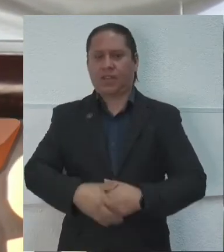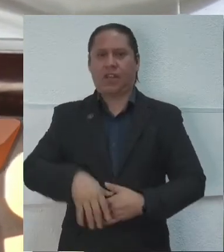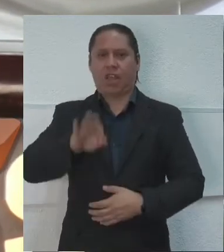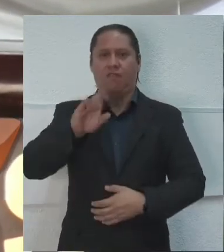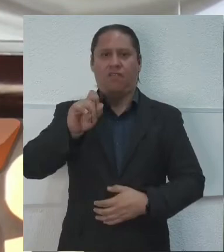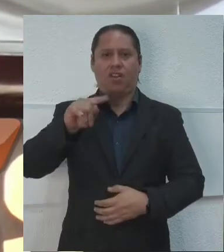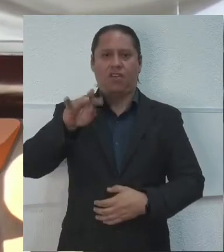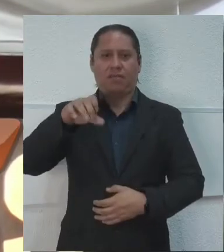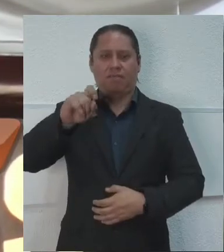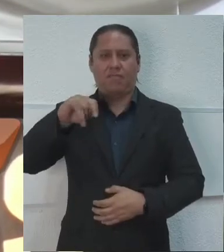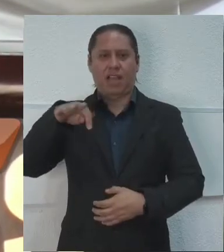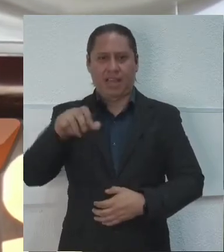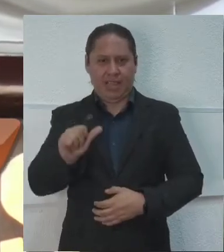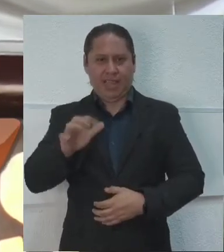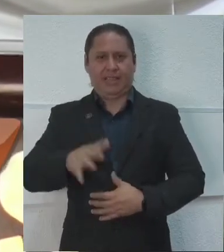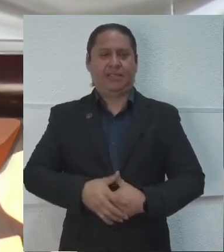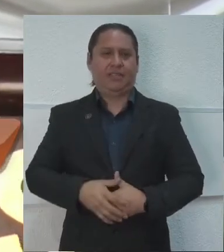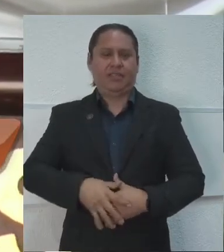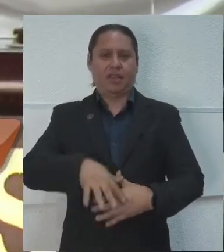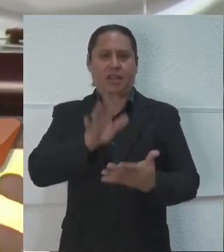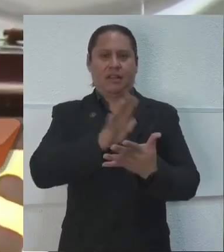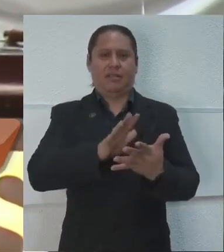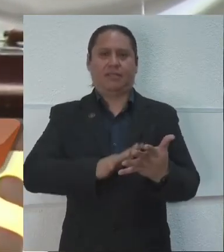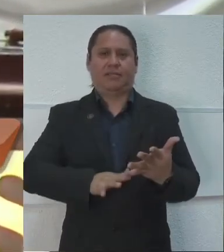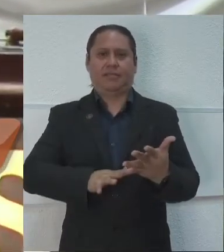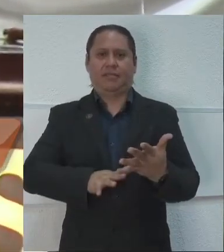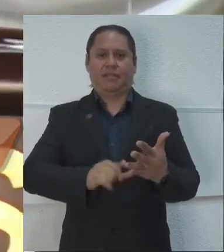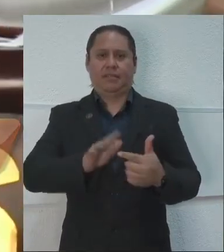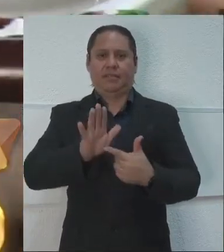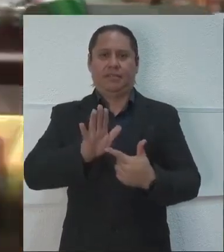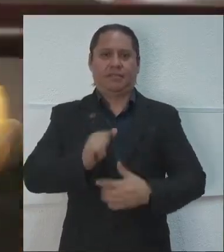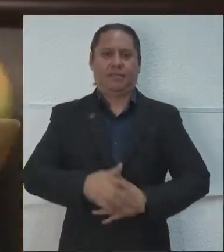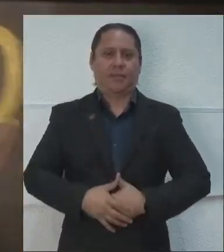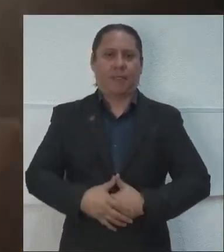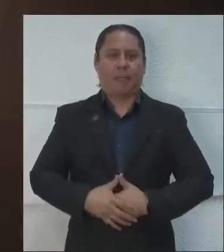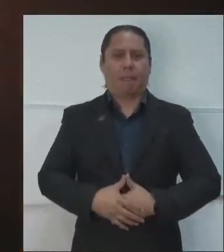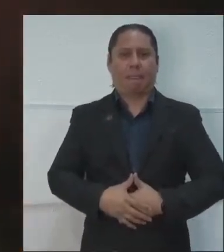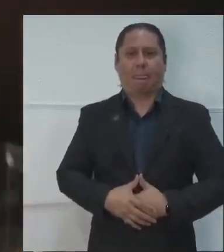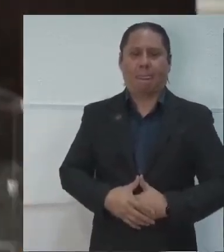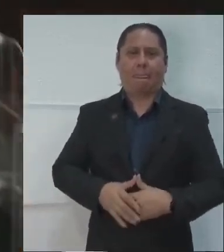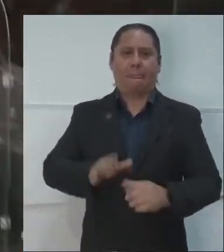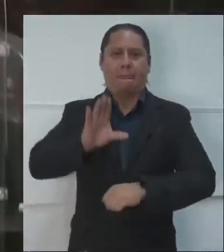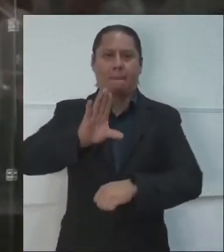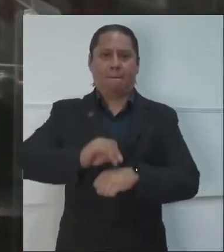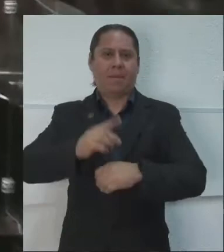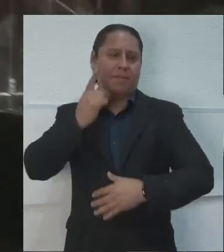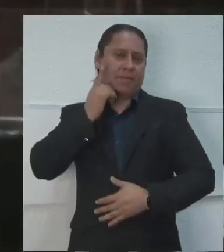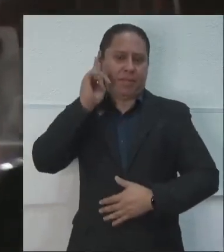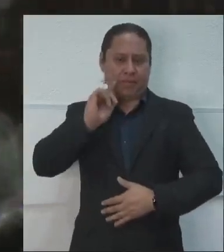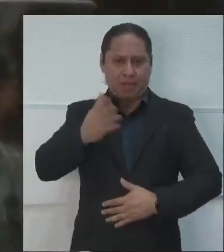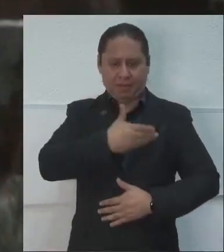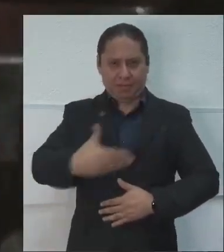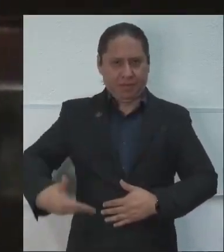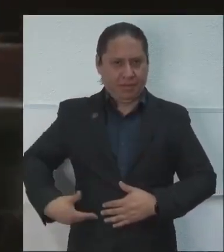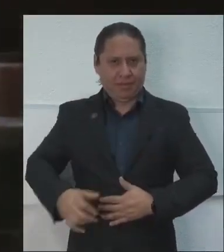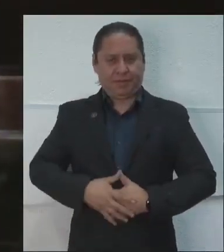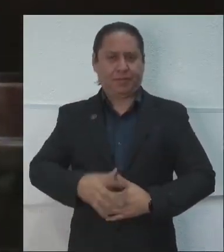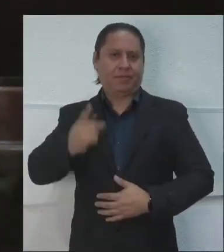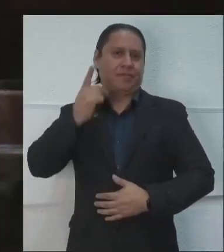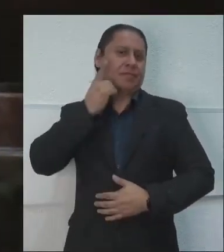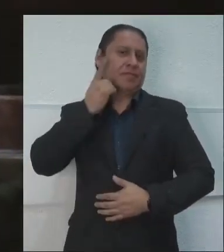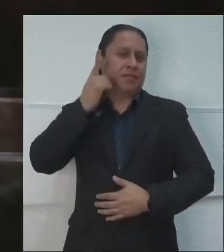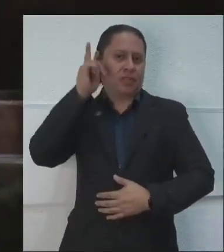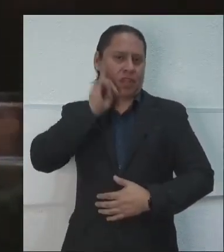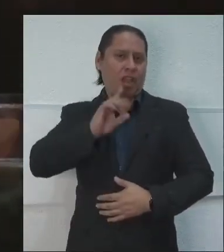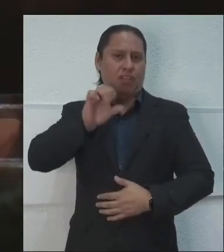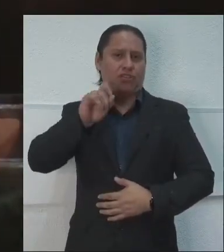secretaria Flor de María Esponda Torres de lectura al documento de cuenta. Con su permiso, diputada presidenta, diputada